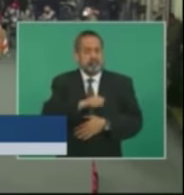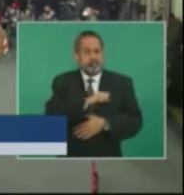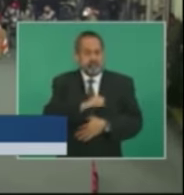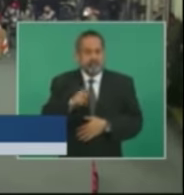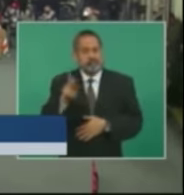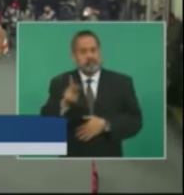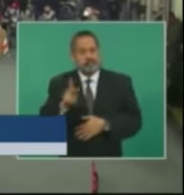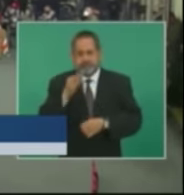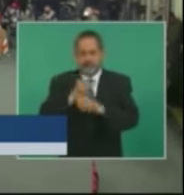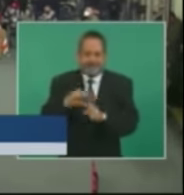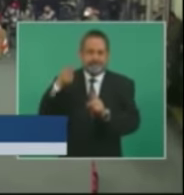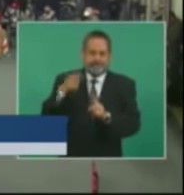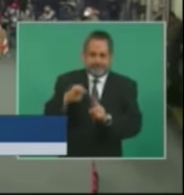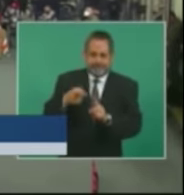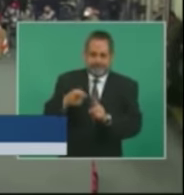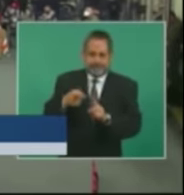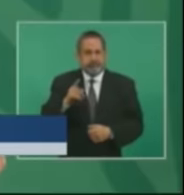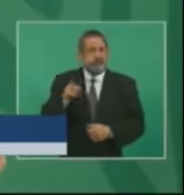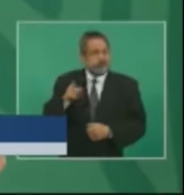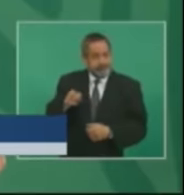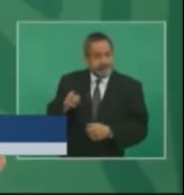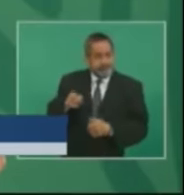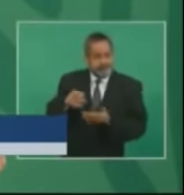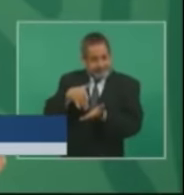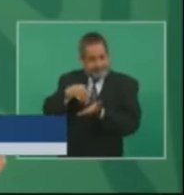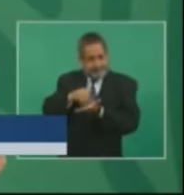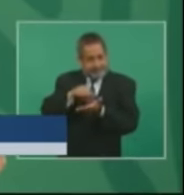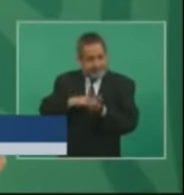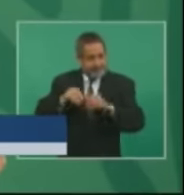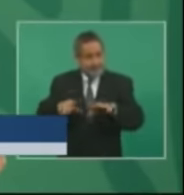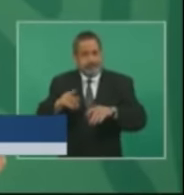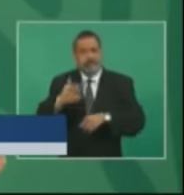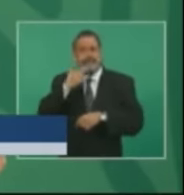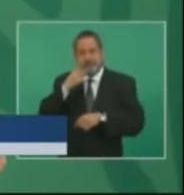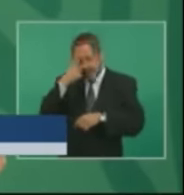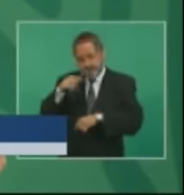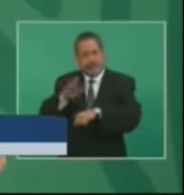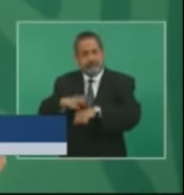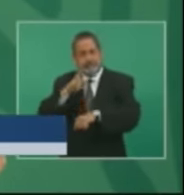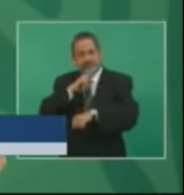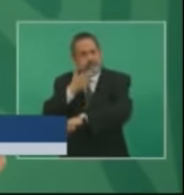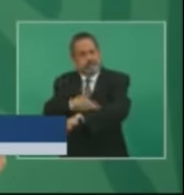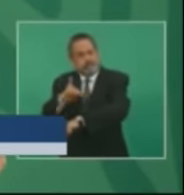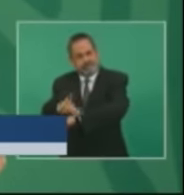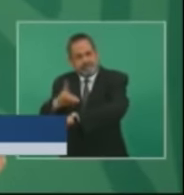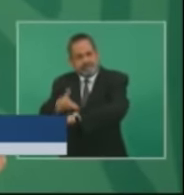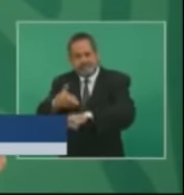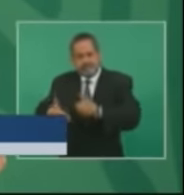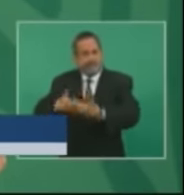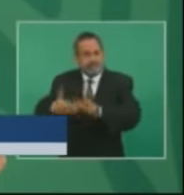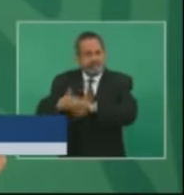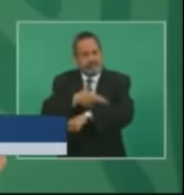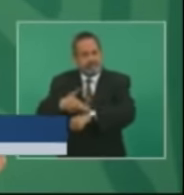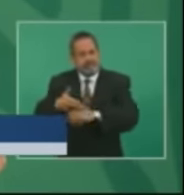económica, las mejores condiciones de realización y además la información es pública. Entonces creo que por lo pronto los asuntos relacionados